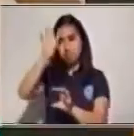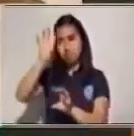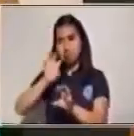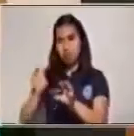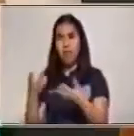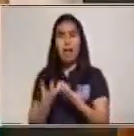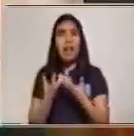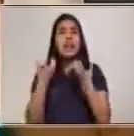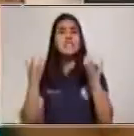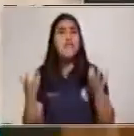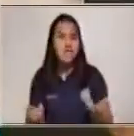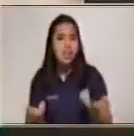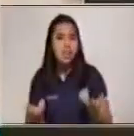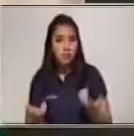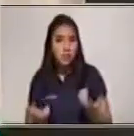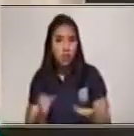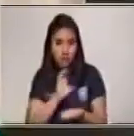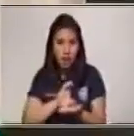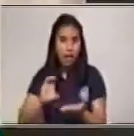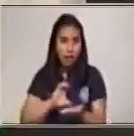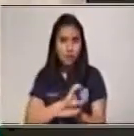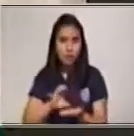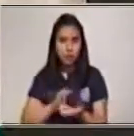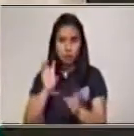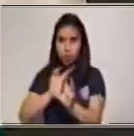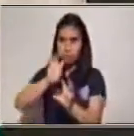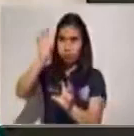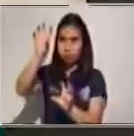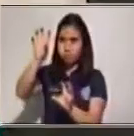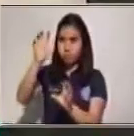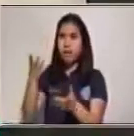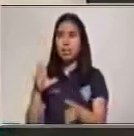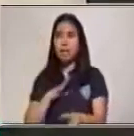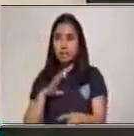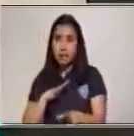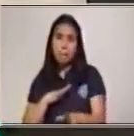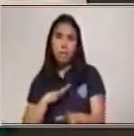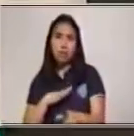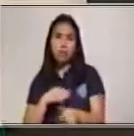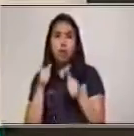¿Sí? Los peces, los reptiles